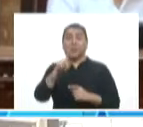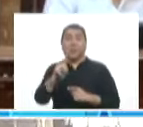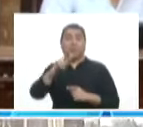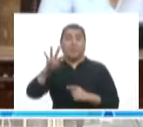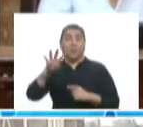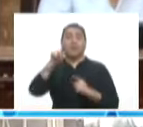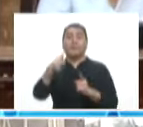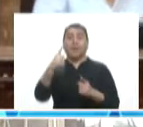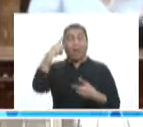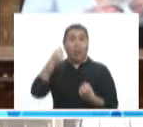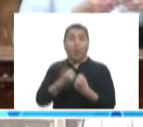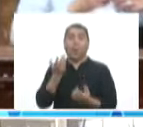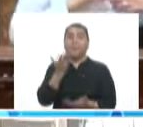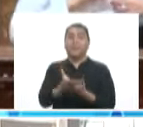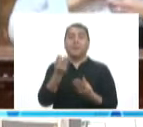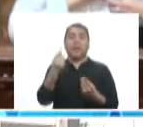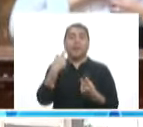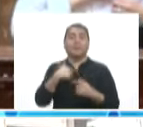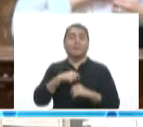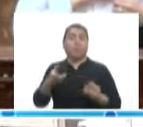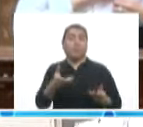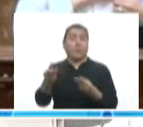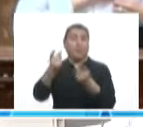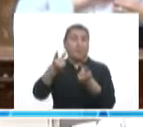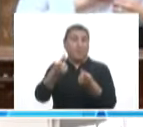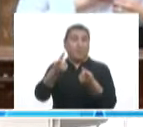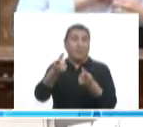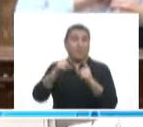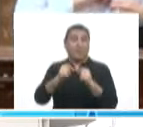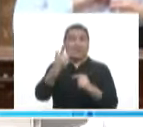solicita acuerdo. Son diferentes temas que aparecen en la orden del día, pero ya en minutos comienza el debate.